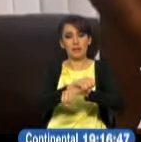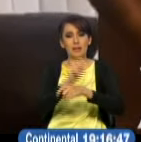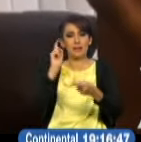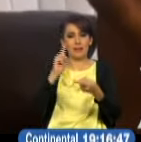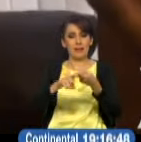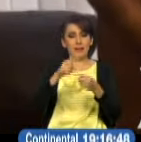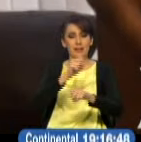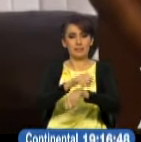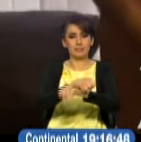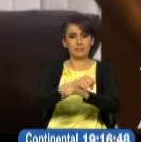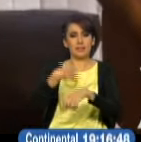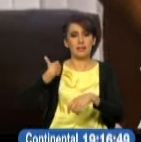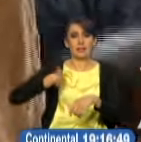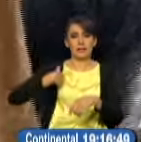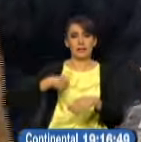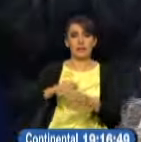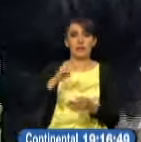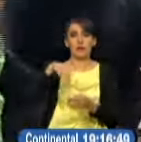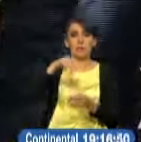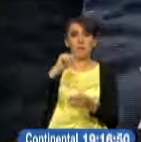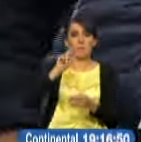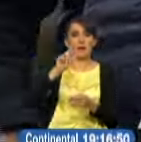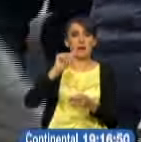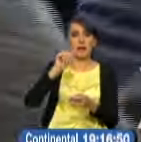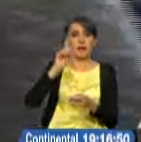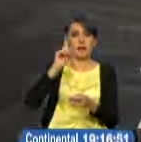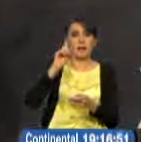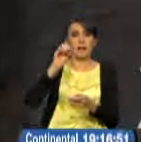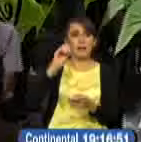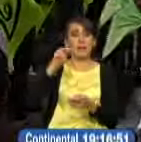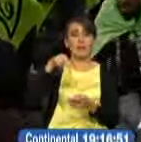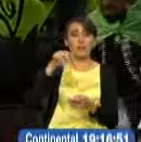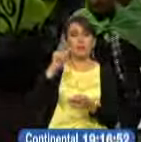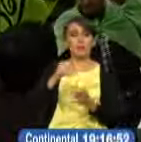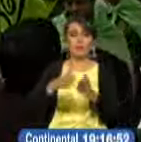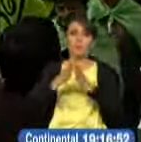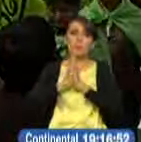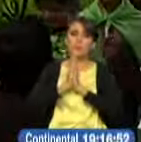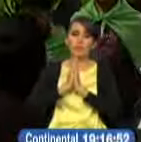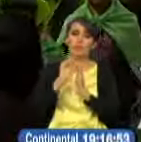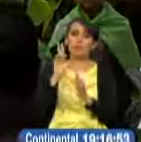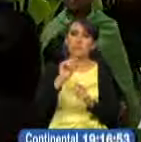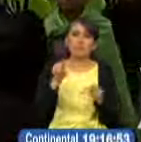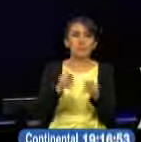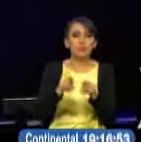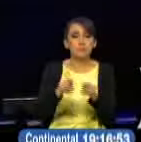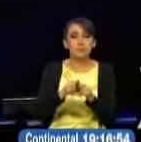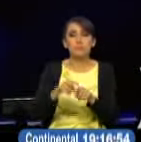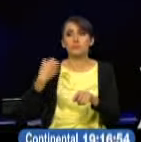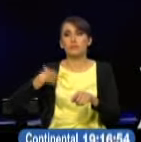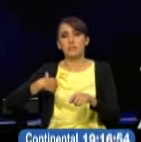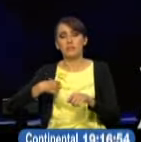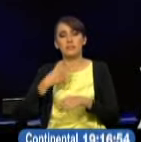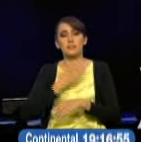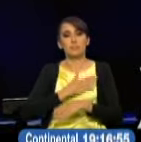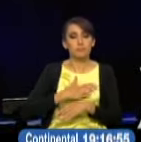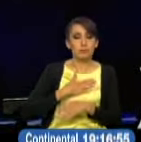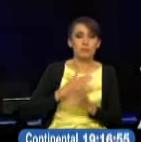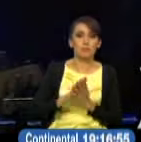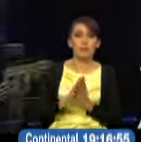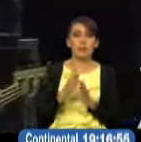Maradona, quien pidió a los ecuatorianos no seguir los pasos de Argentina ni tampoco de Brasil. Anteriormente, Lenín Moreno ya recibió